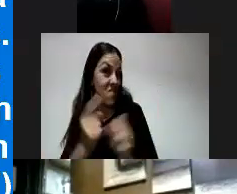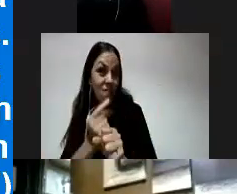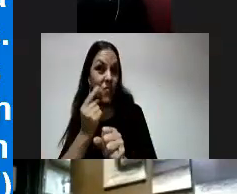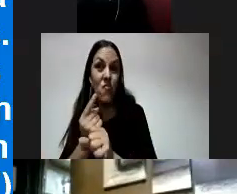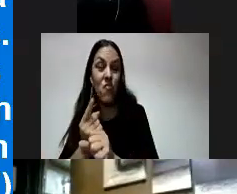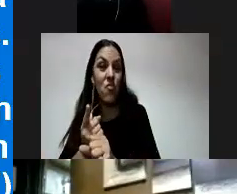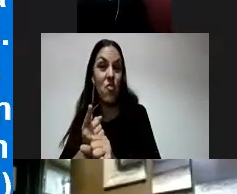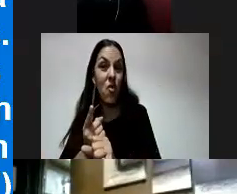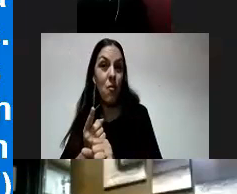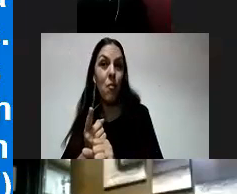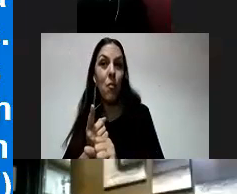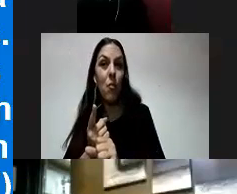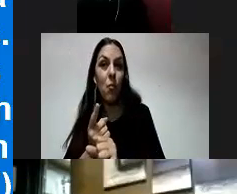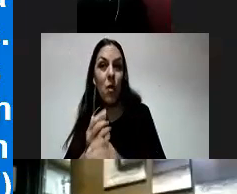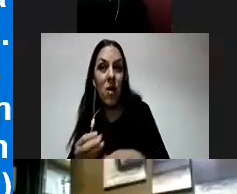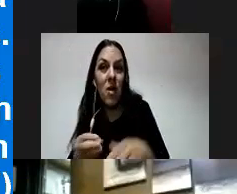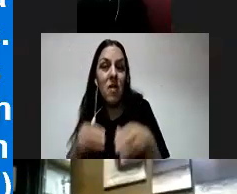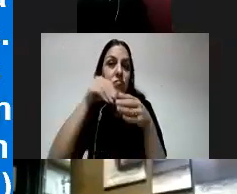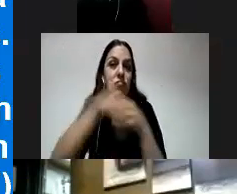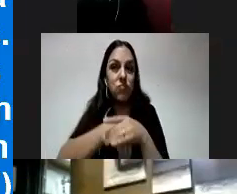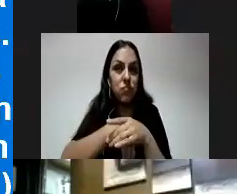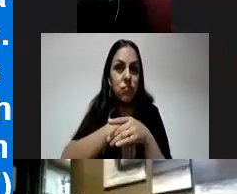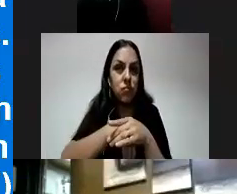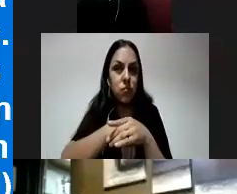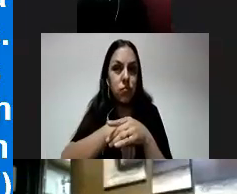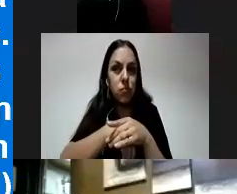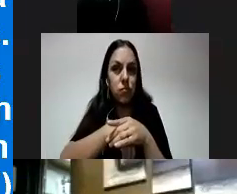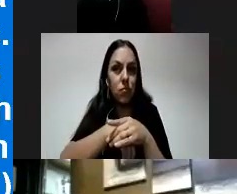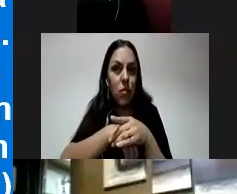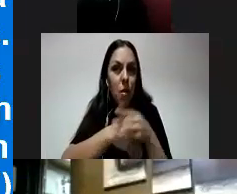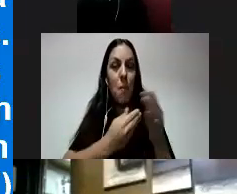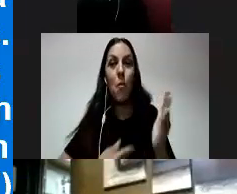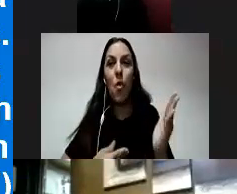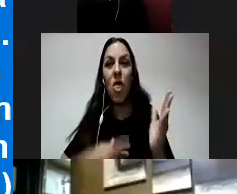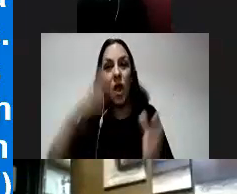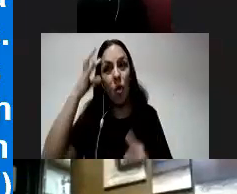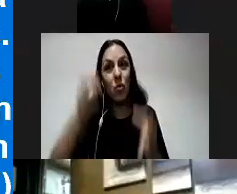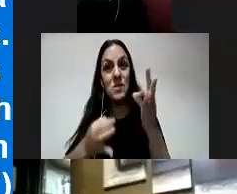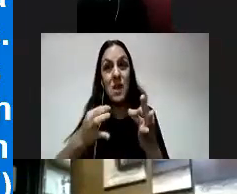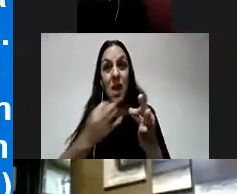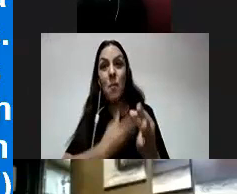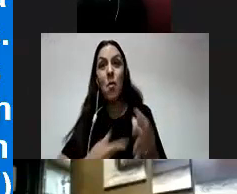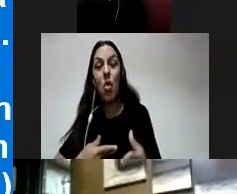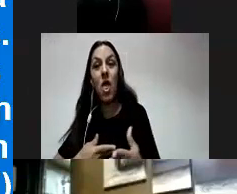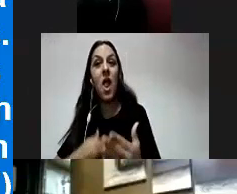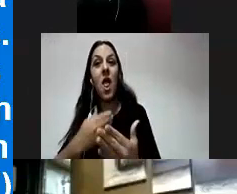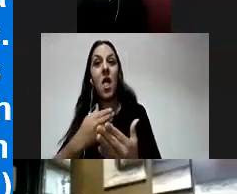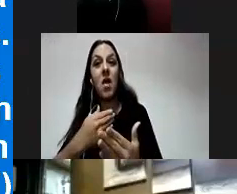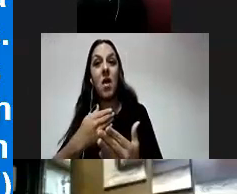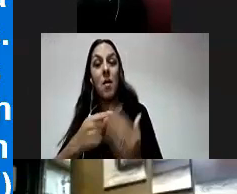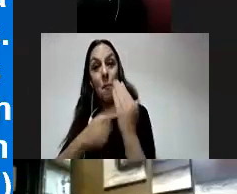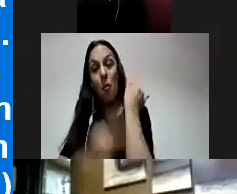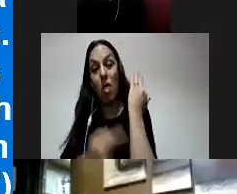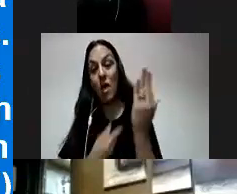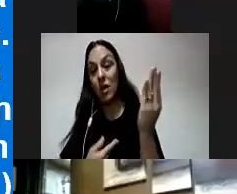ser una intromisión del poder judicial en el poder ejecutivo. La Corte refuta